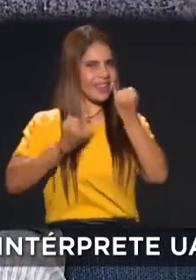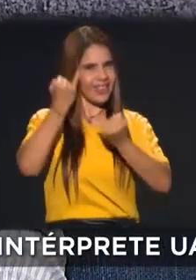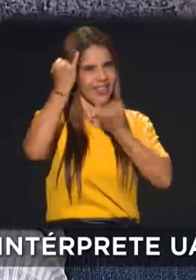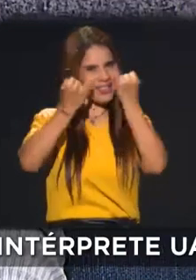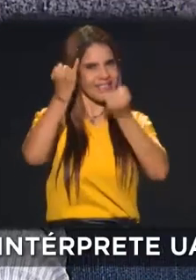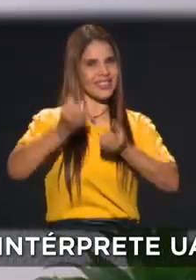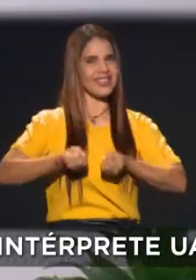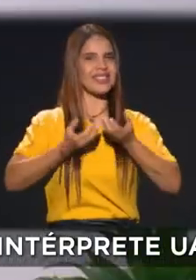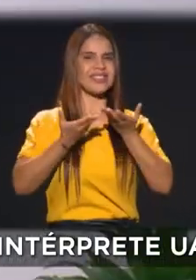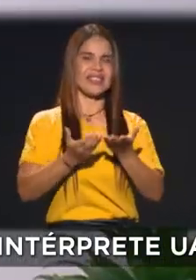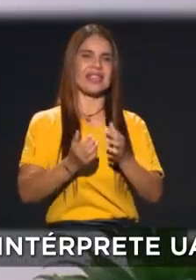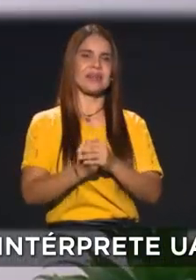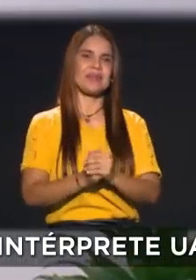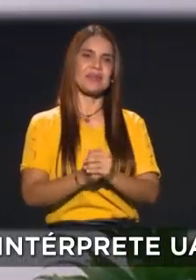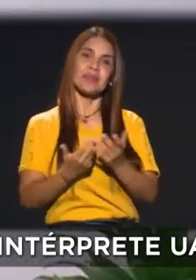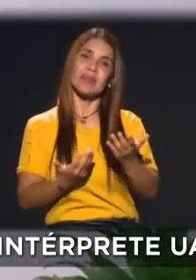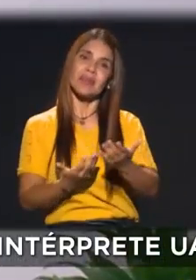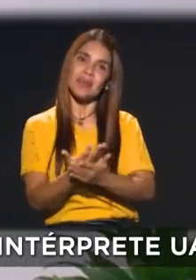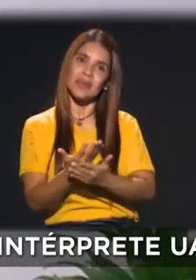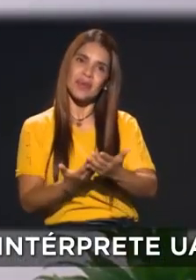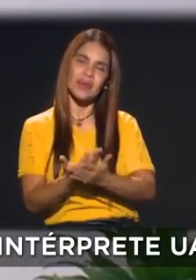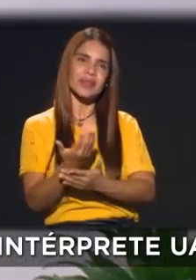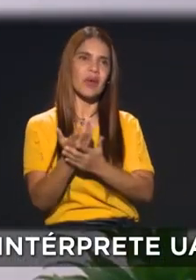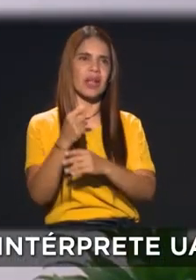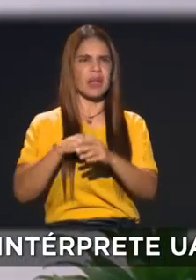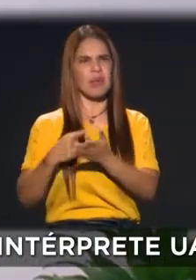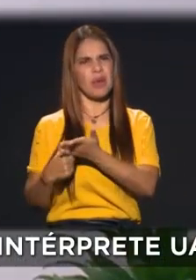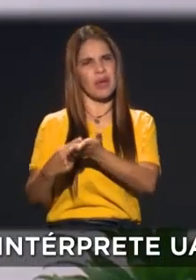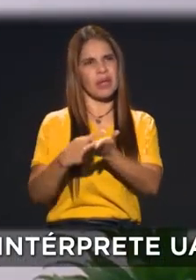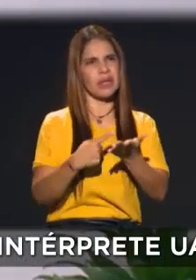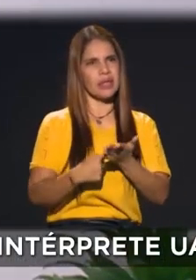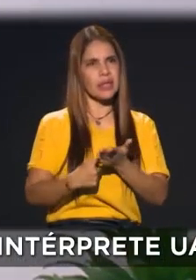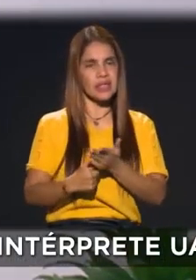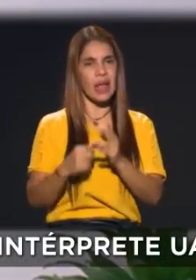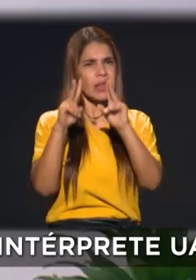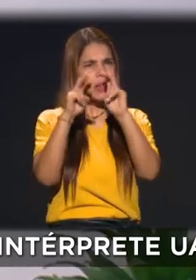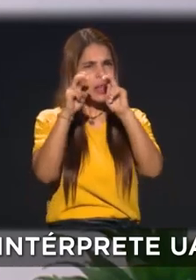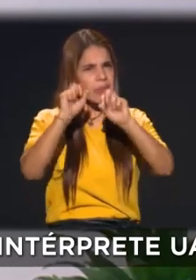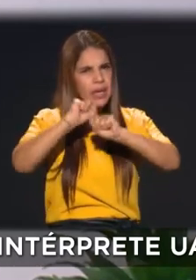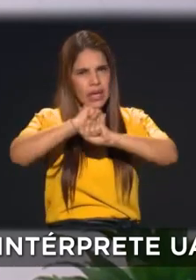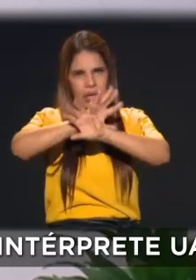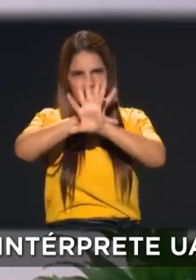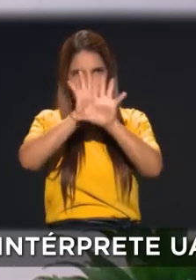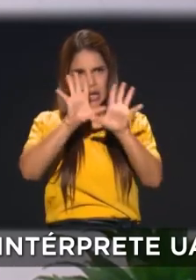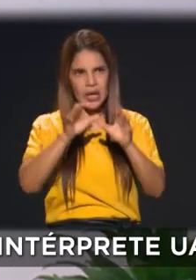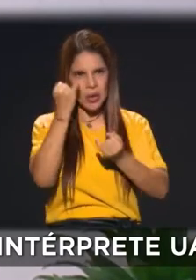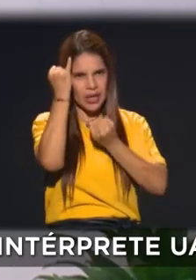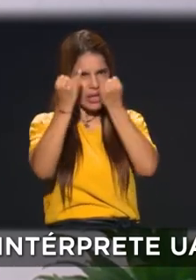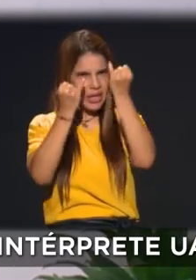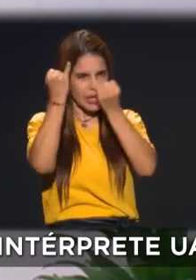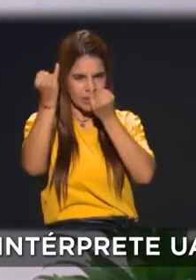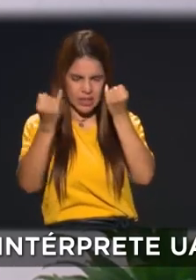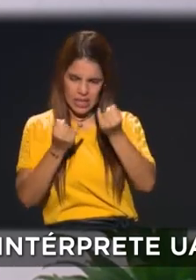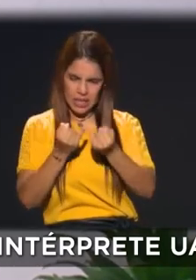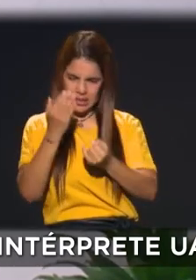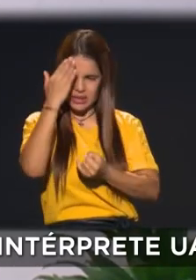tiene. Bueno, es recomendable a la hora de debatir cuando tenemos de pronto claro ya un tema, sacar de pronto unas ideas y unos